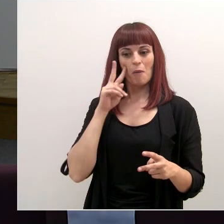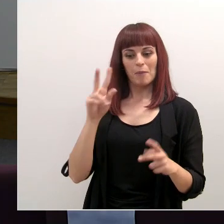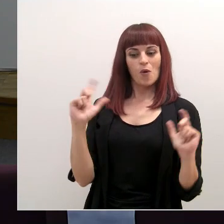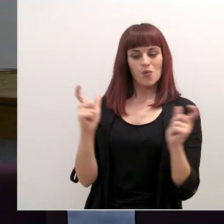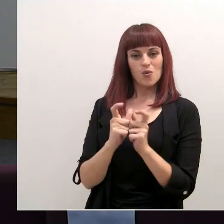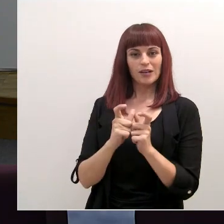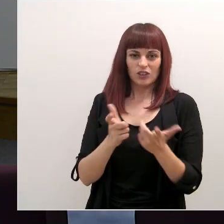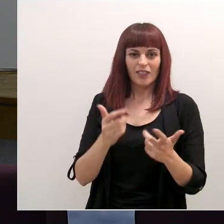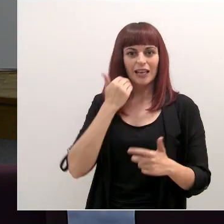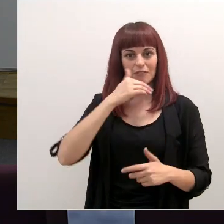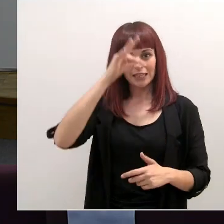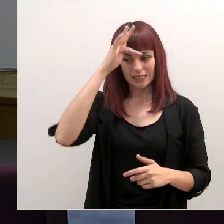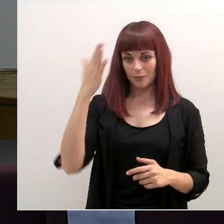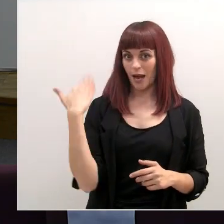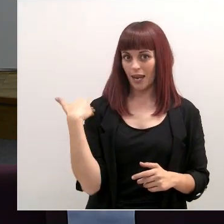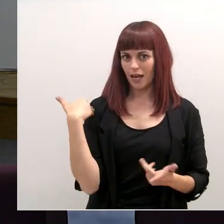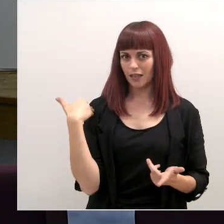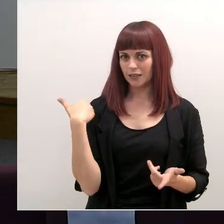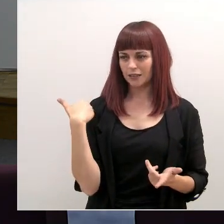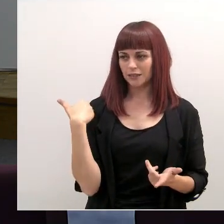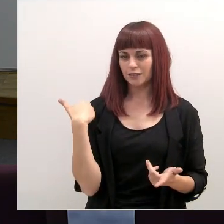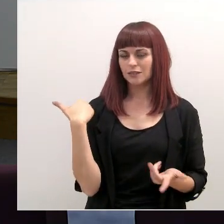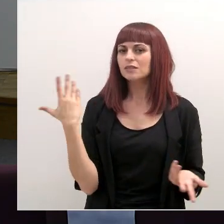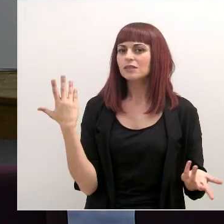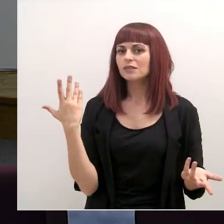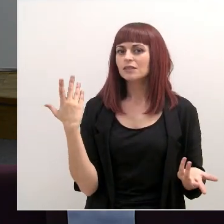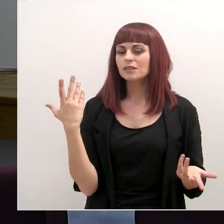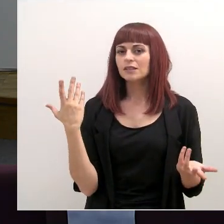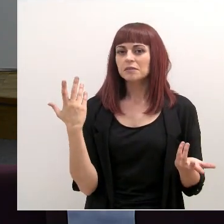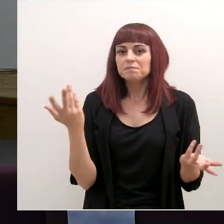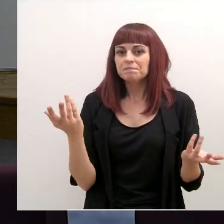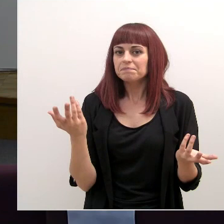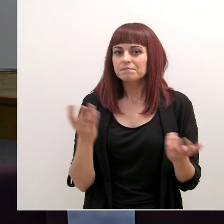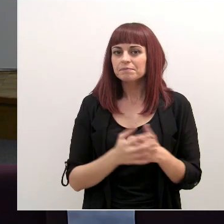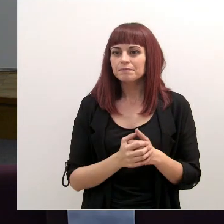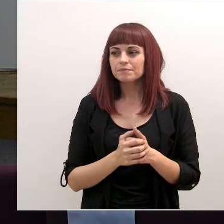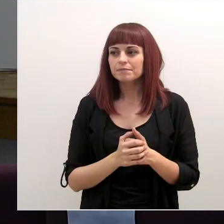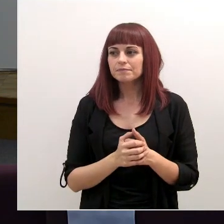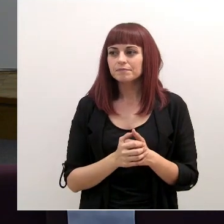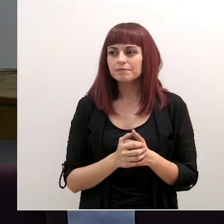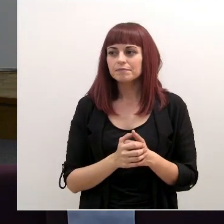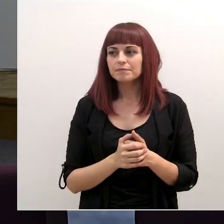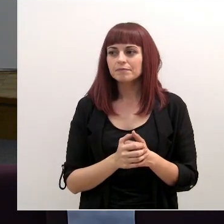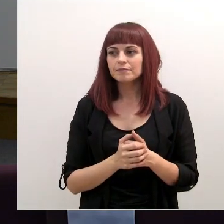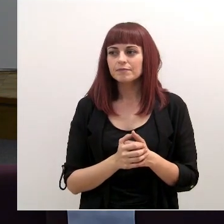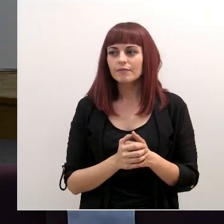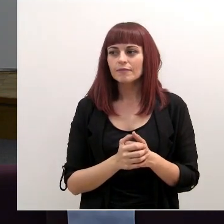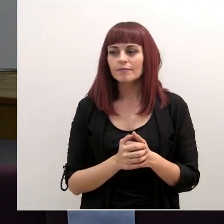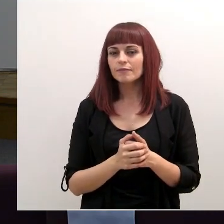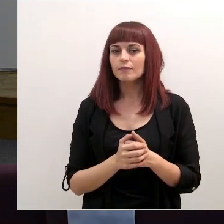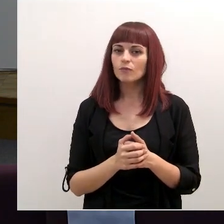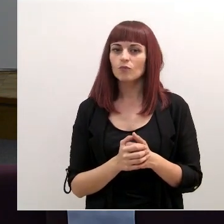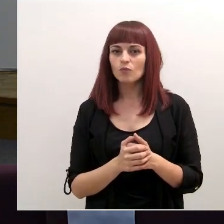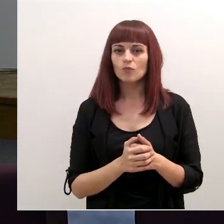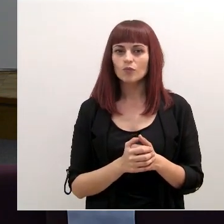de semana, bueno, me gustaría que usted nos dijera qué ha visto para que